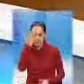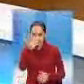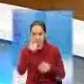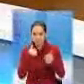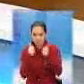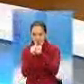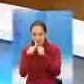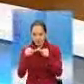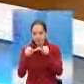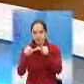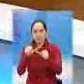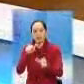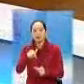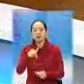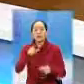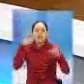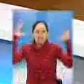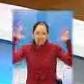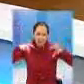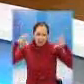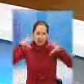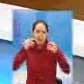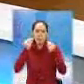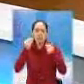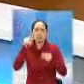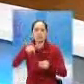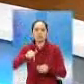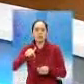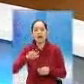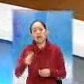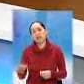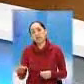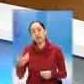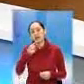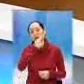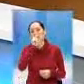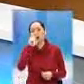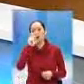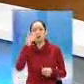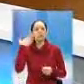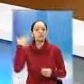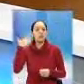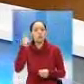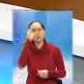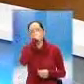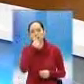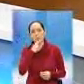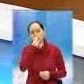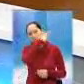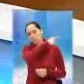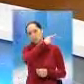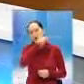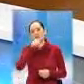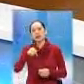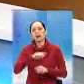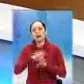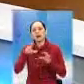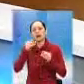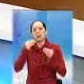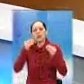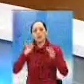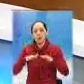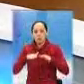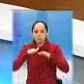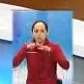Gracias por continuar en nuestra sintonía. Las fuertes lluvias que se registraron ayer en la costa sur provocaron el desbordamiento de un río del municipio